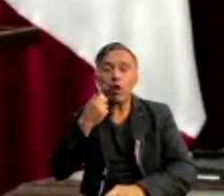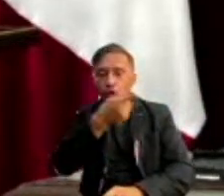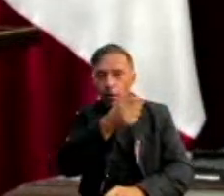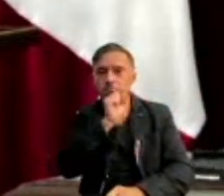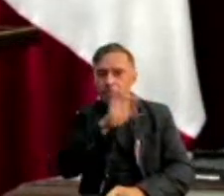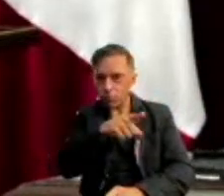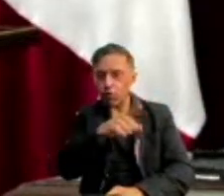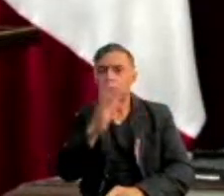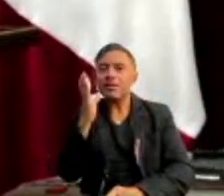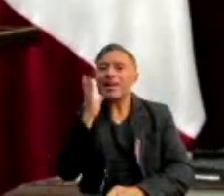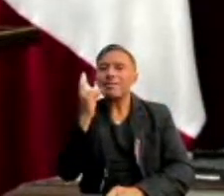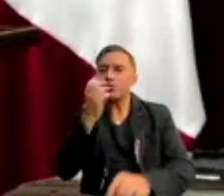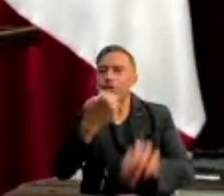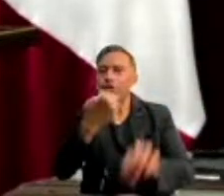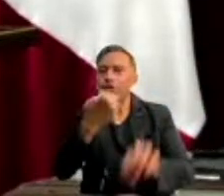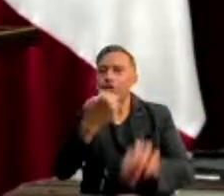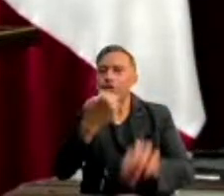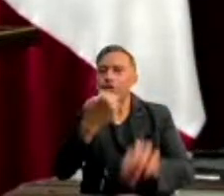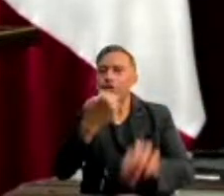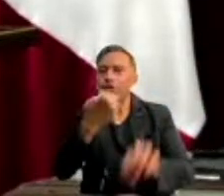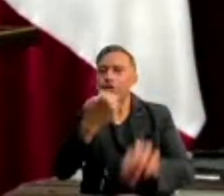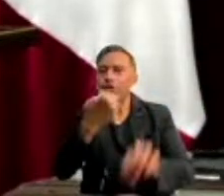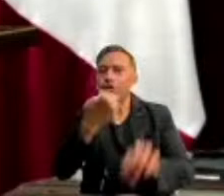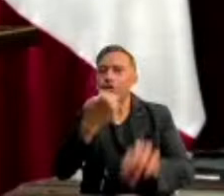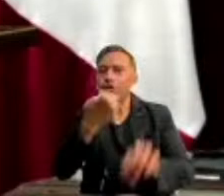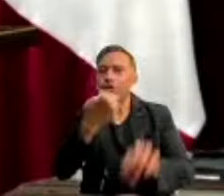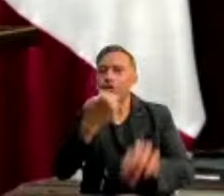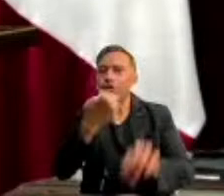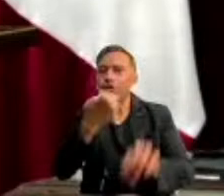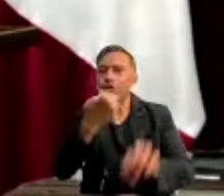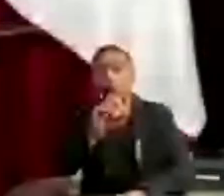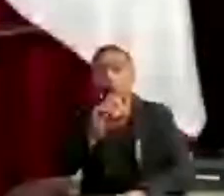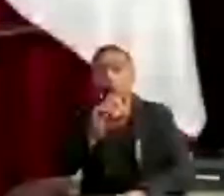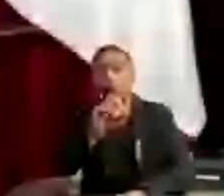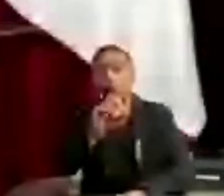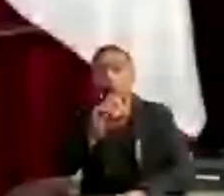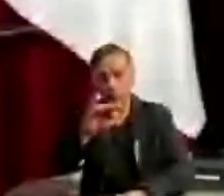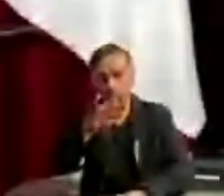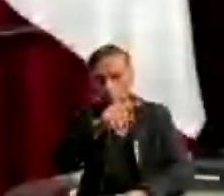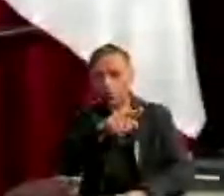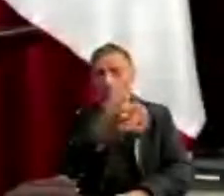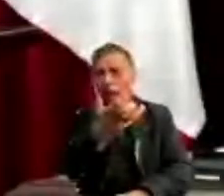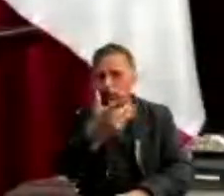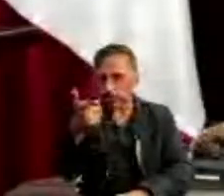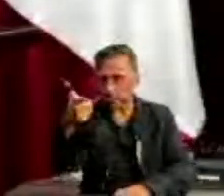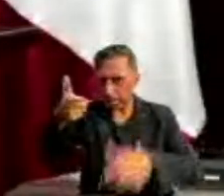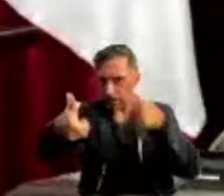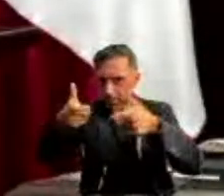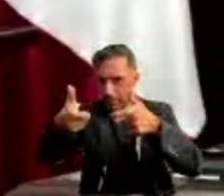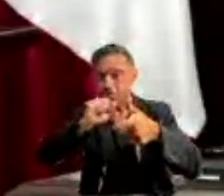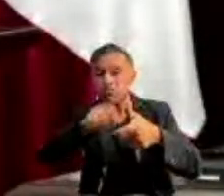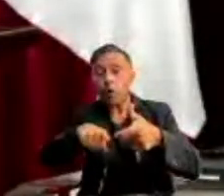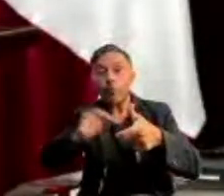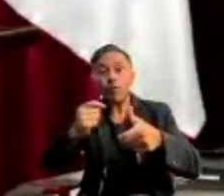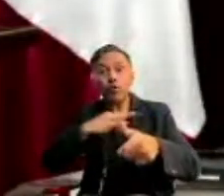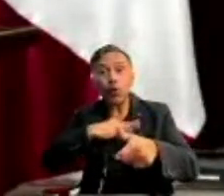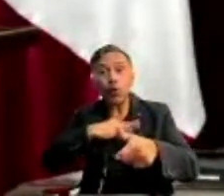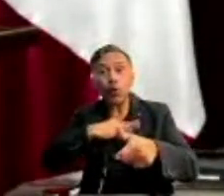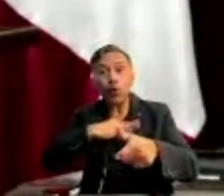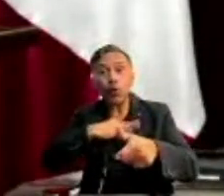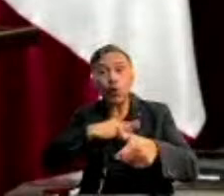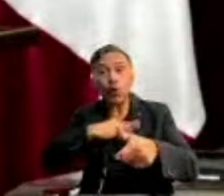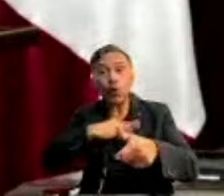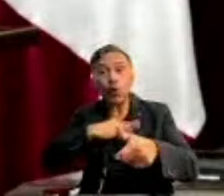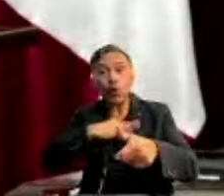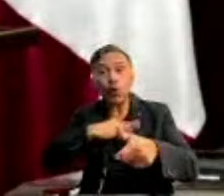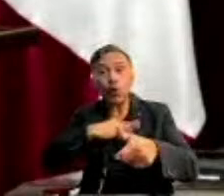legislatura local, Fernando Ortiz Rubio, quien además era jefe de tránsito. El entonces